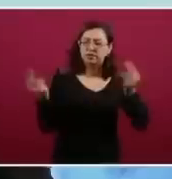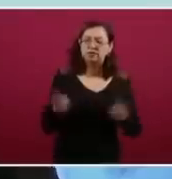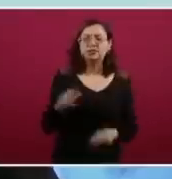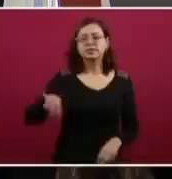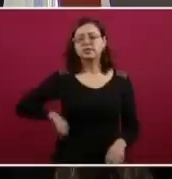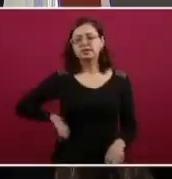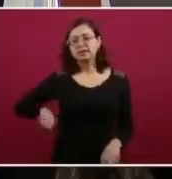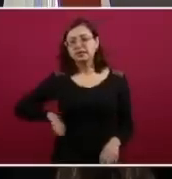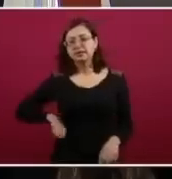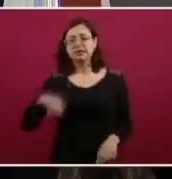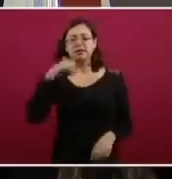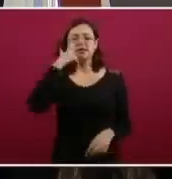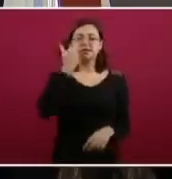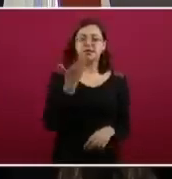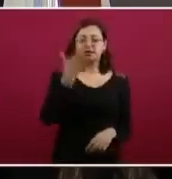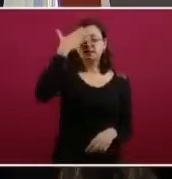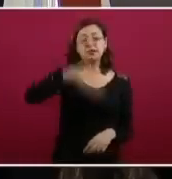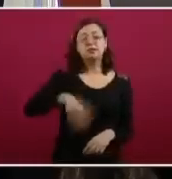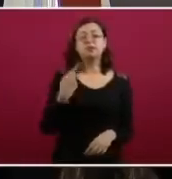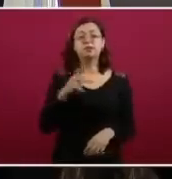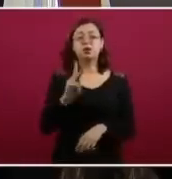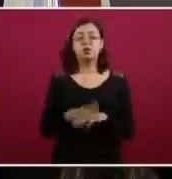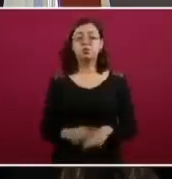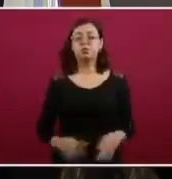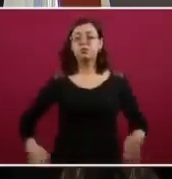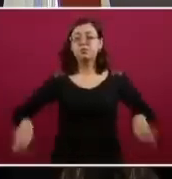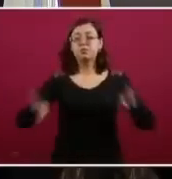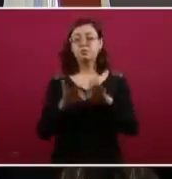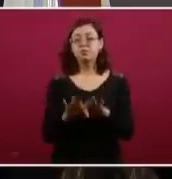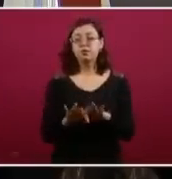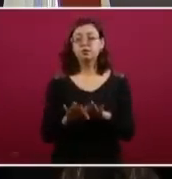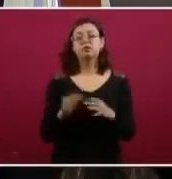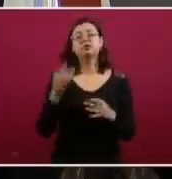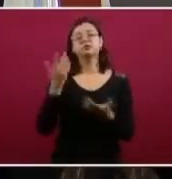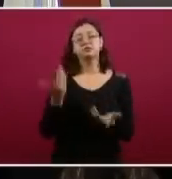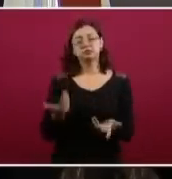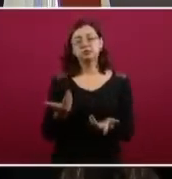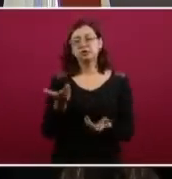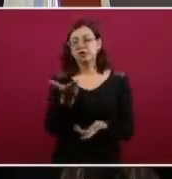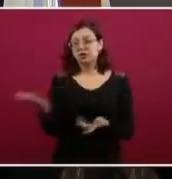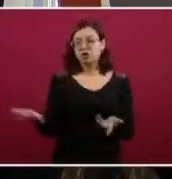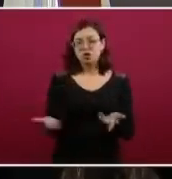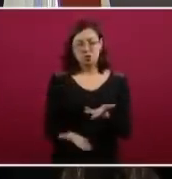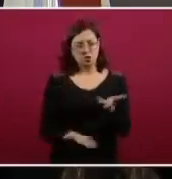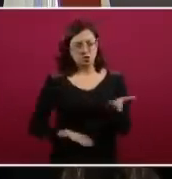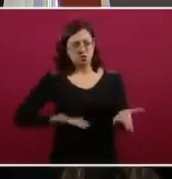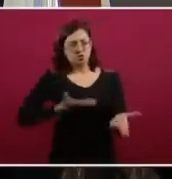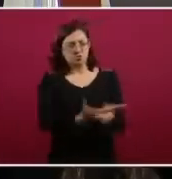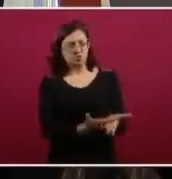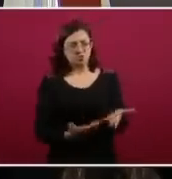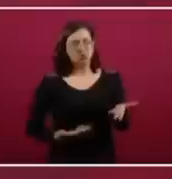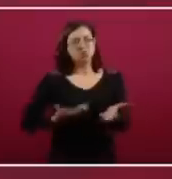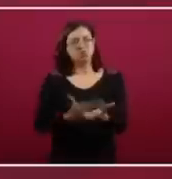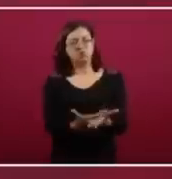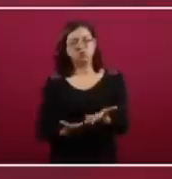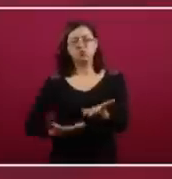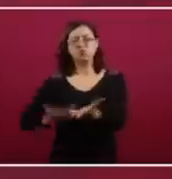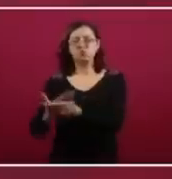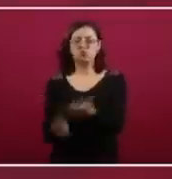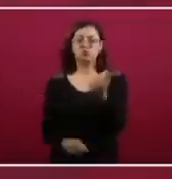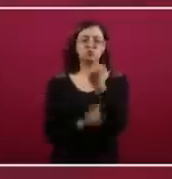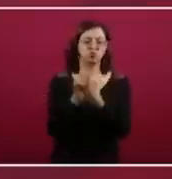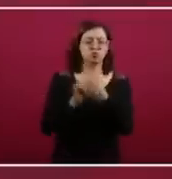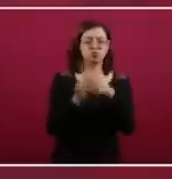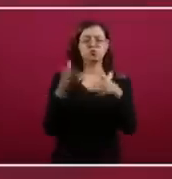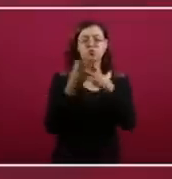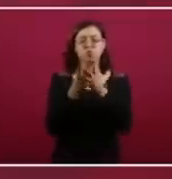intereses, sus demandas, pero sobre todo, señor presidente, para escuchar las propuestas que las mujeres tienen para resolver